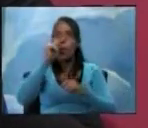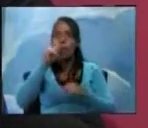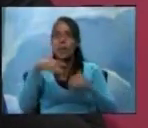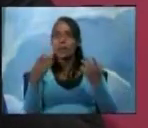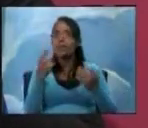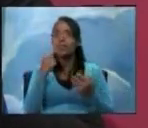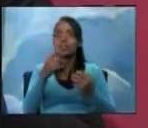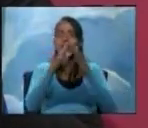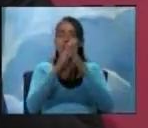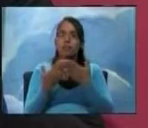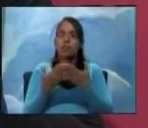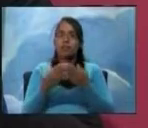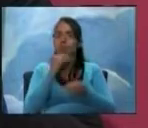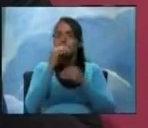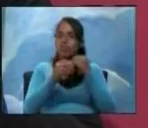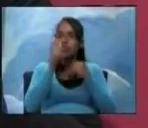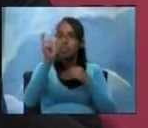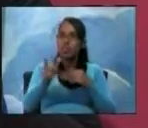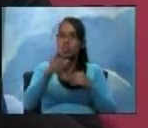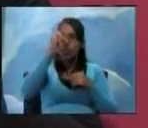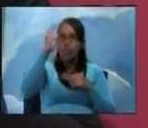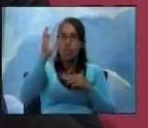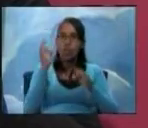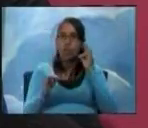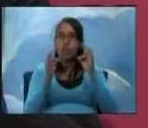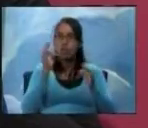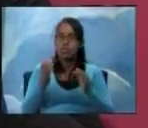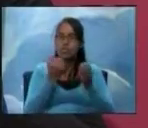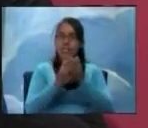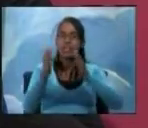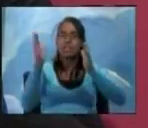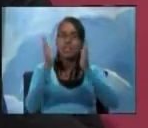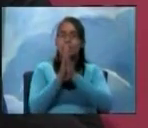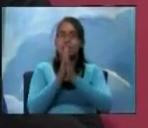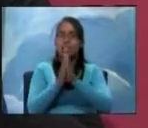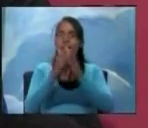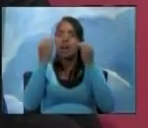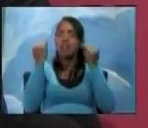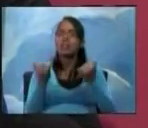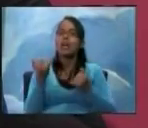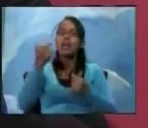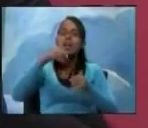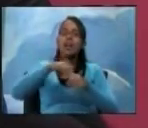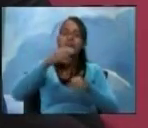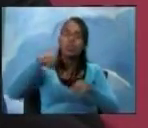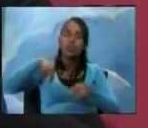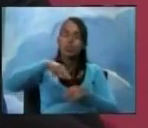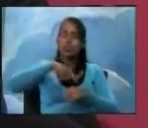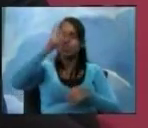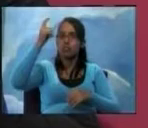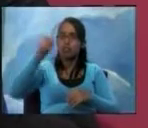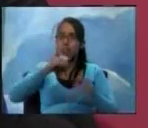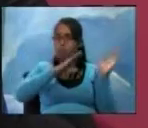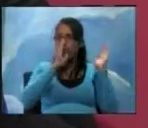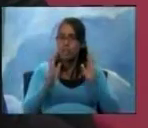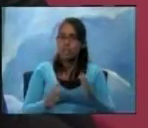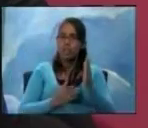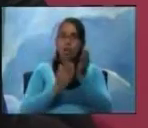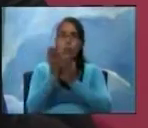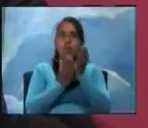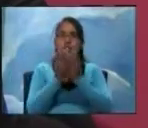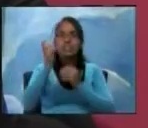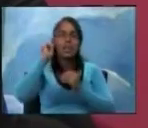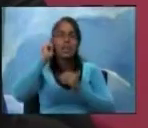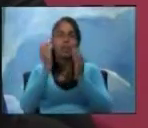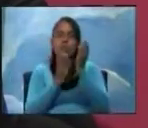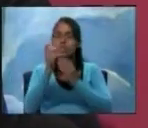Biblia, creado según Dios en justicia, en santidad, ya en nosotros como creyentes, como siervos y